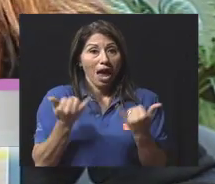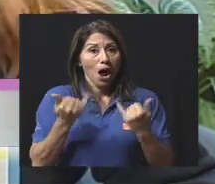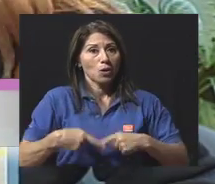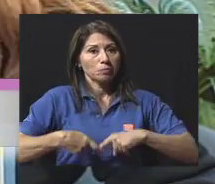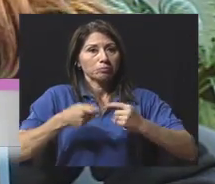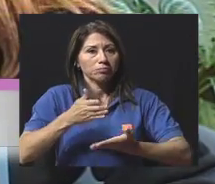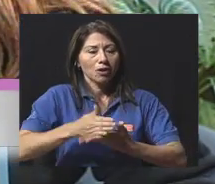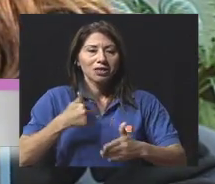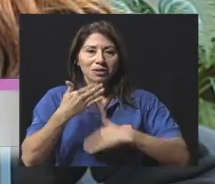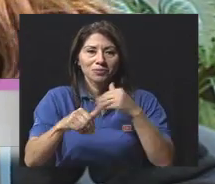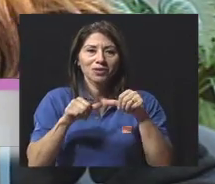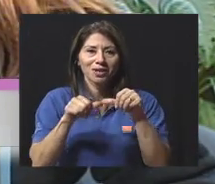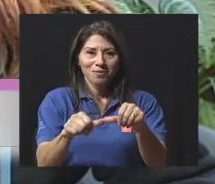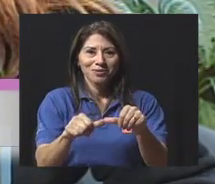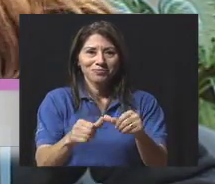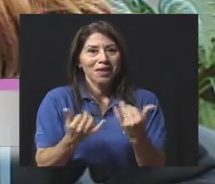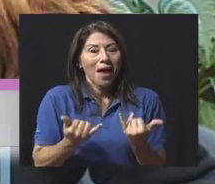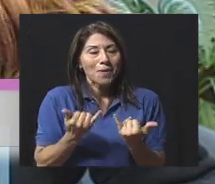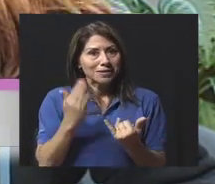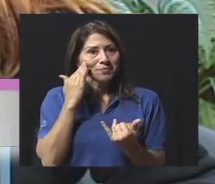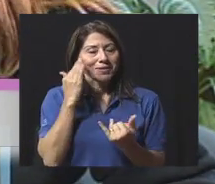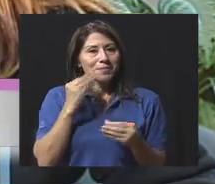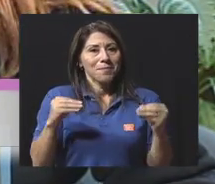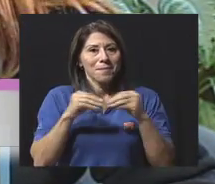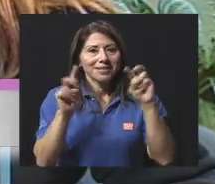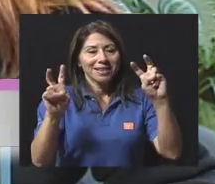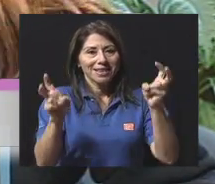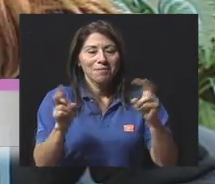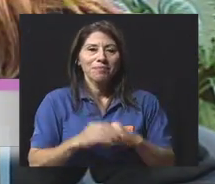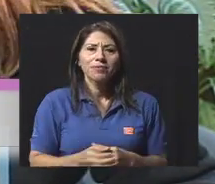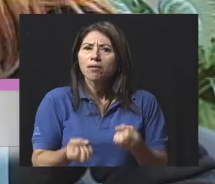regresar con más de las preguntas estamos apenas familiarizándose